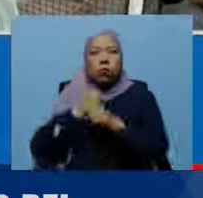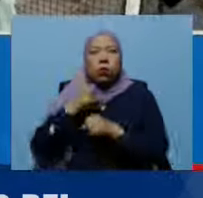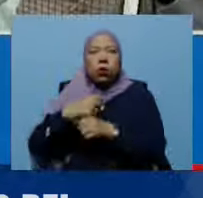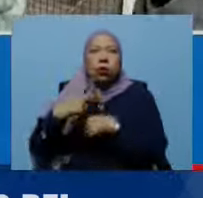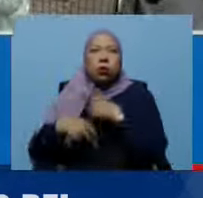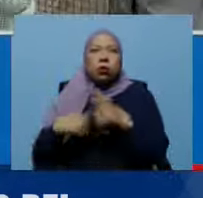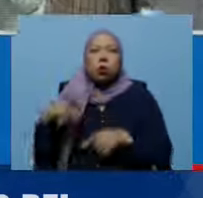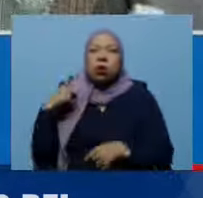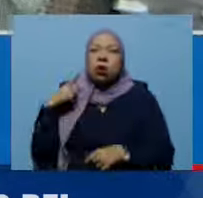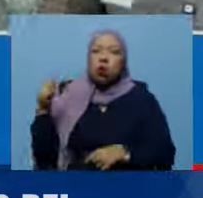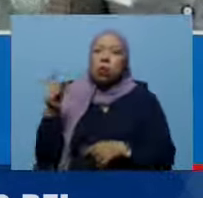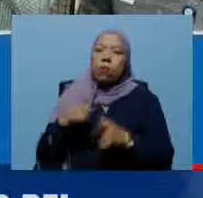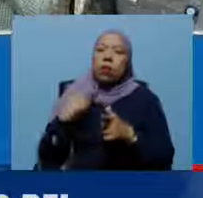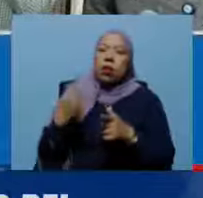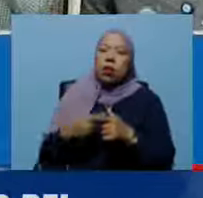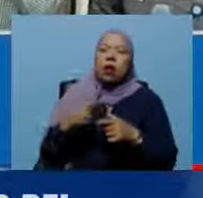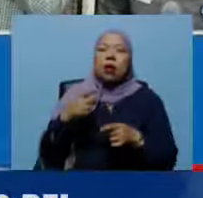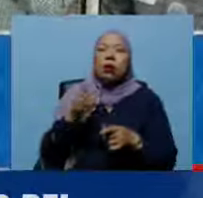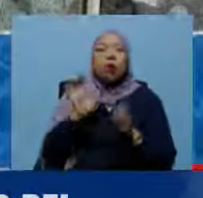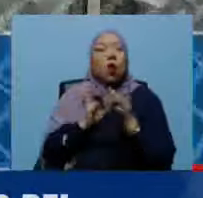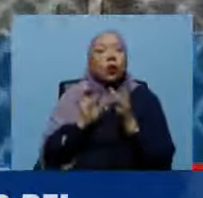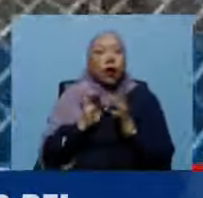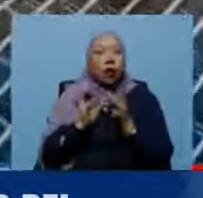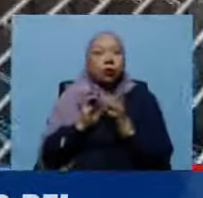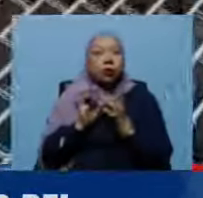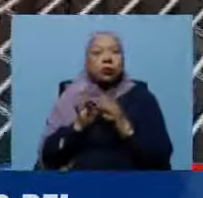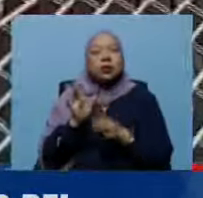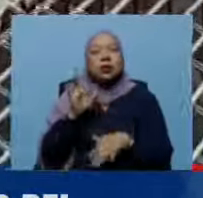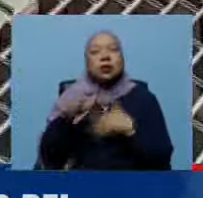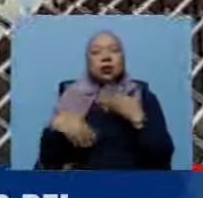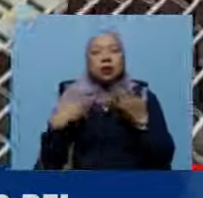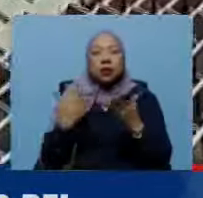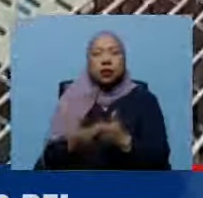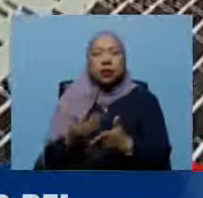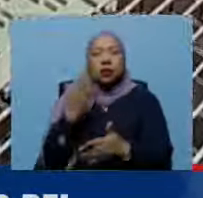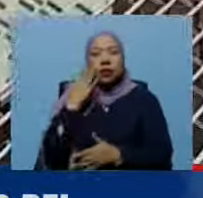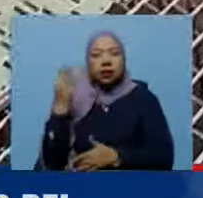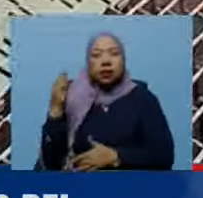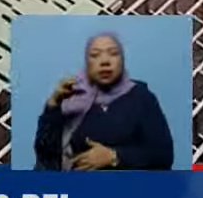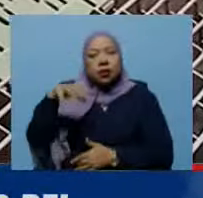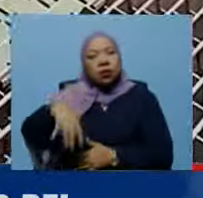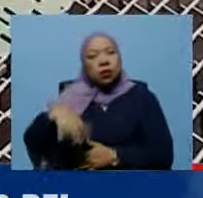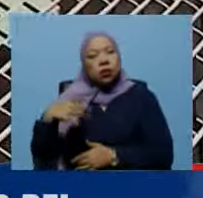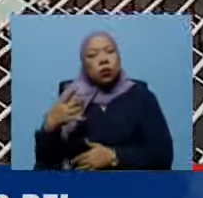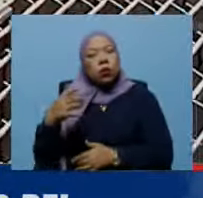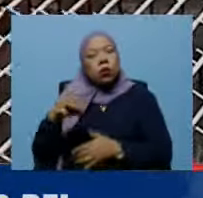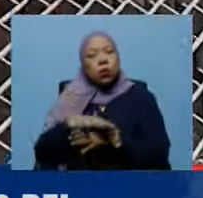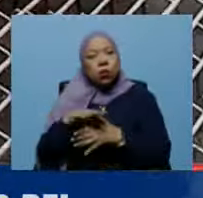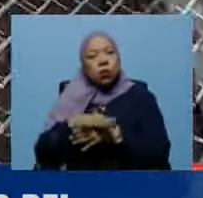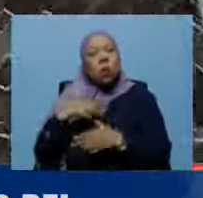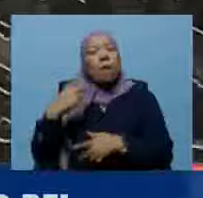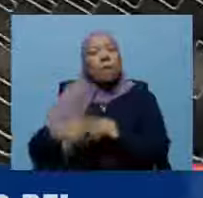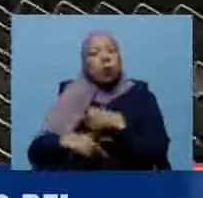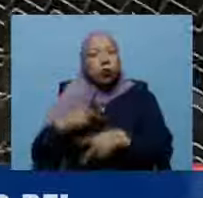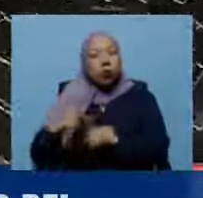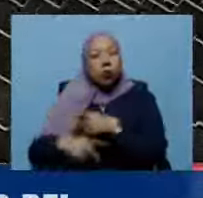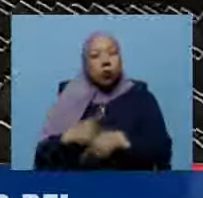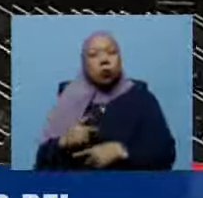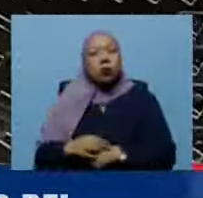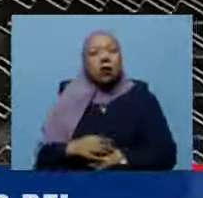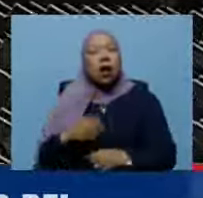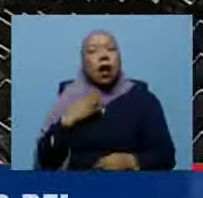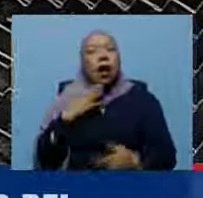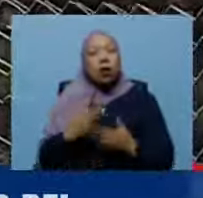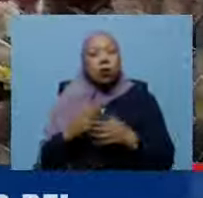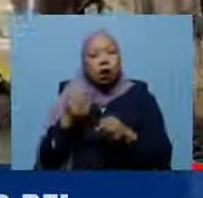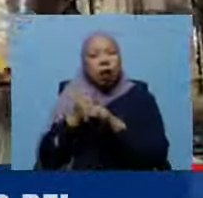Y nos vamos entonces en pase directamente a el miércoles productivo. Le doy la